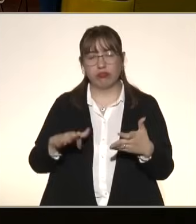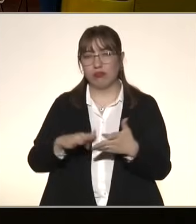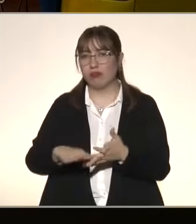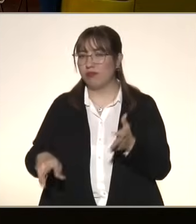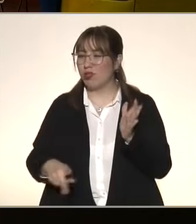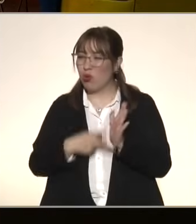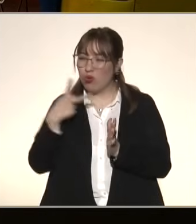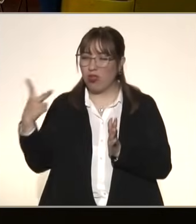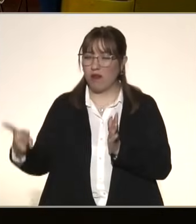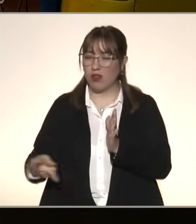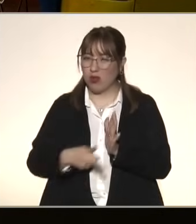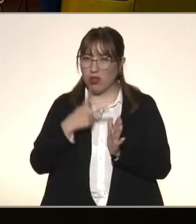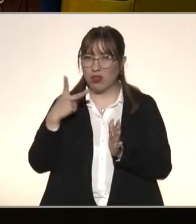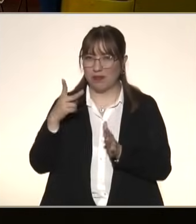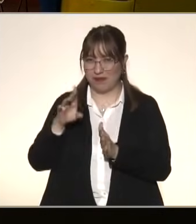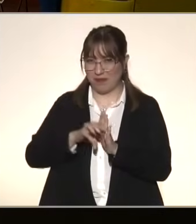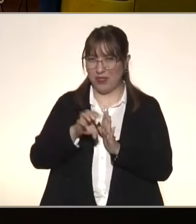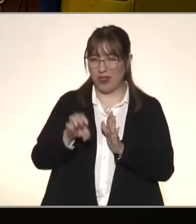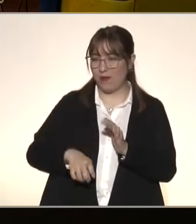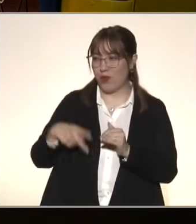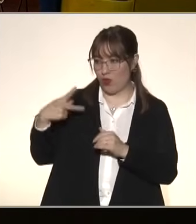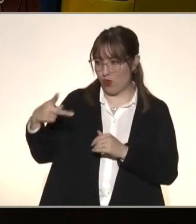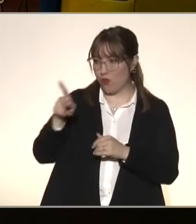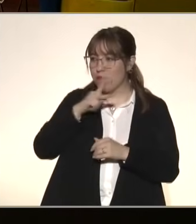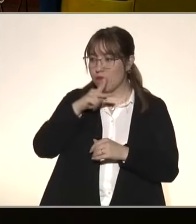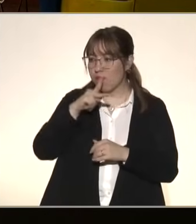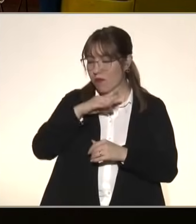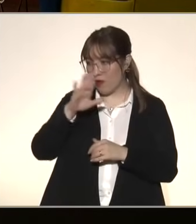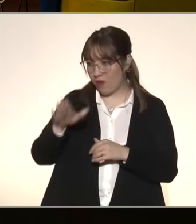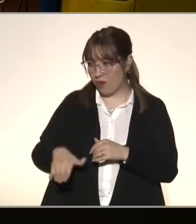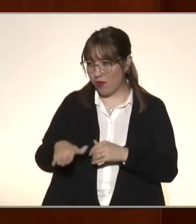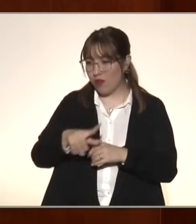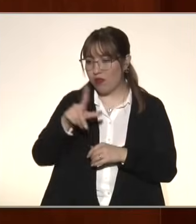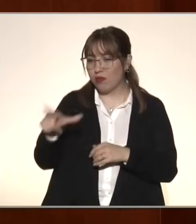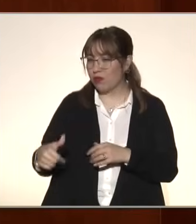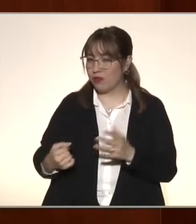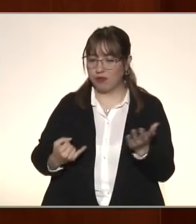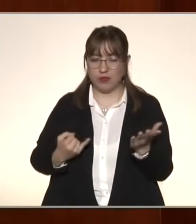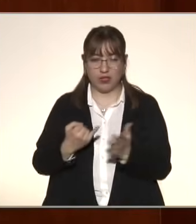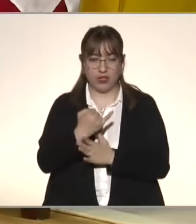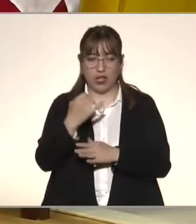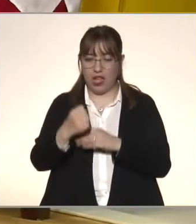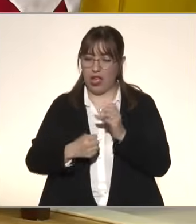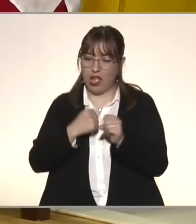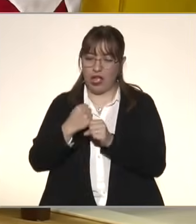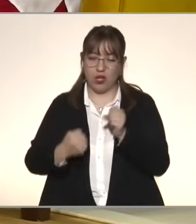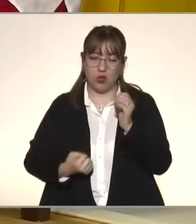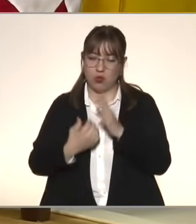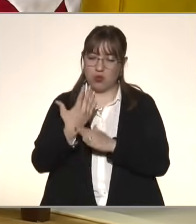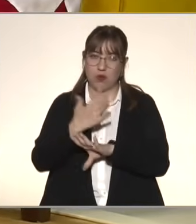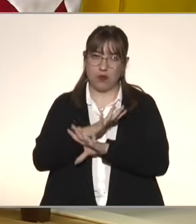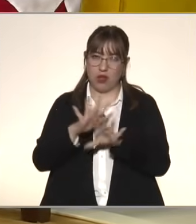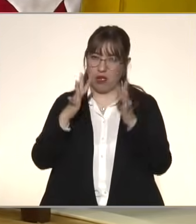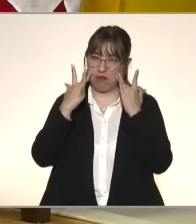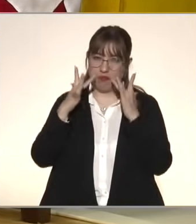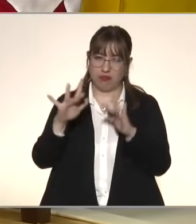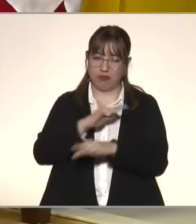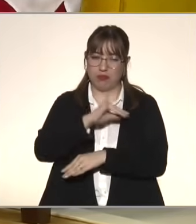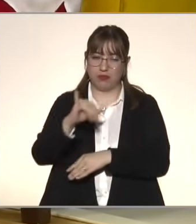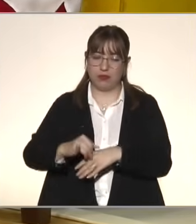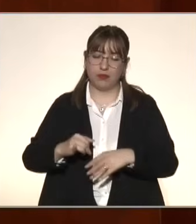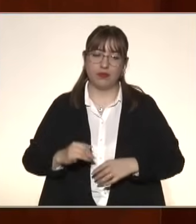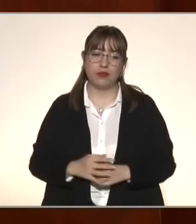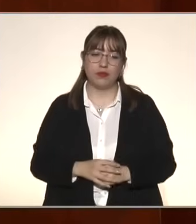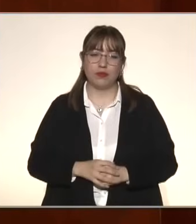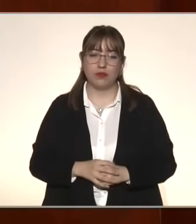bueno, muere mi papá y entonces ya decidimos nunca más volver a celebrar un Año Nuevo. Eso también hablaría de un error, ¿no? No,